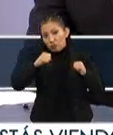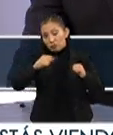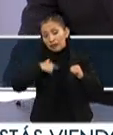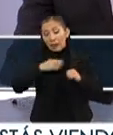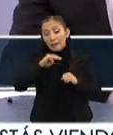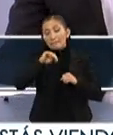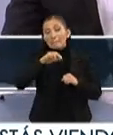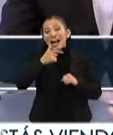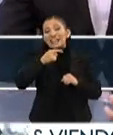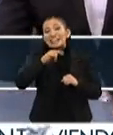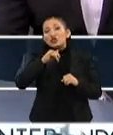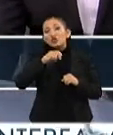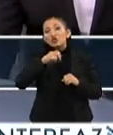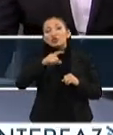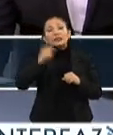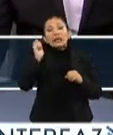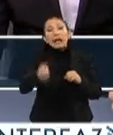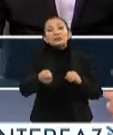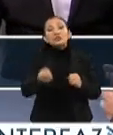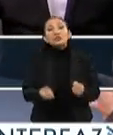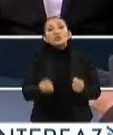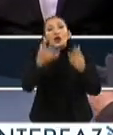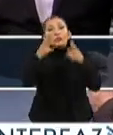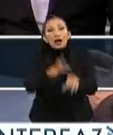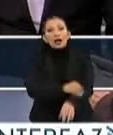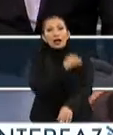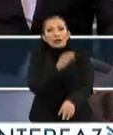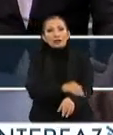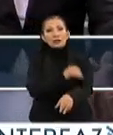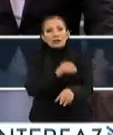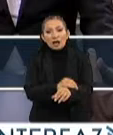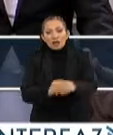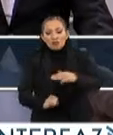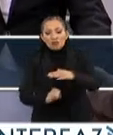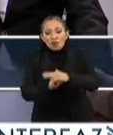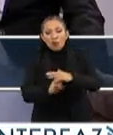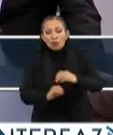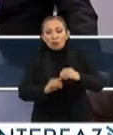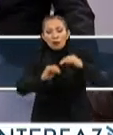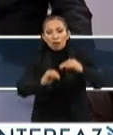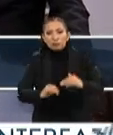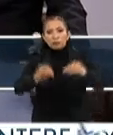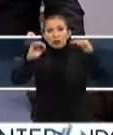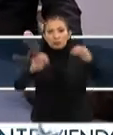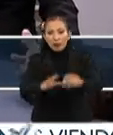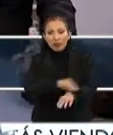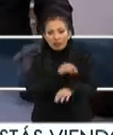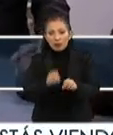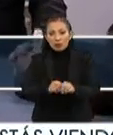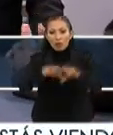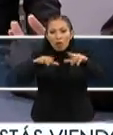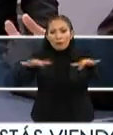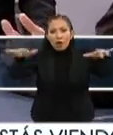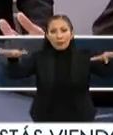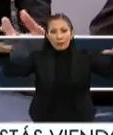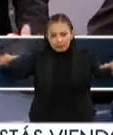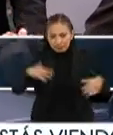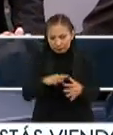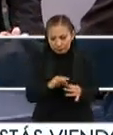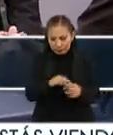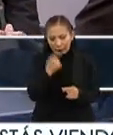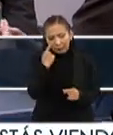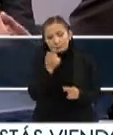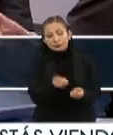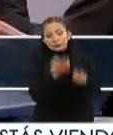la magnitud se refiere a la cantidad de energía que se libera durante el sismo, ¿no? ¿Cuánta energía se liberó en este sismo? Nos